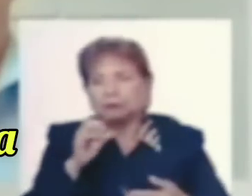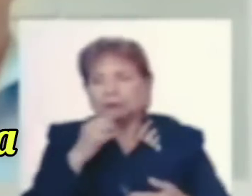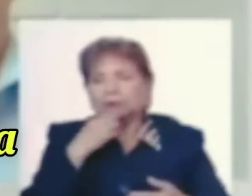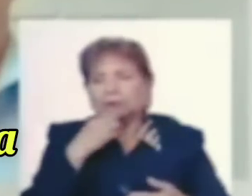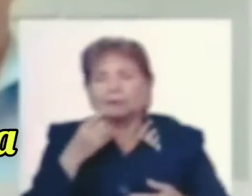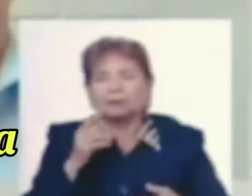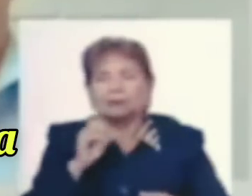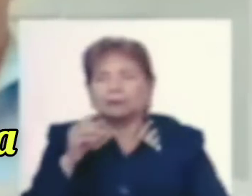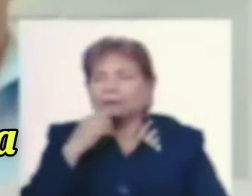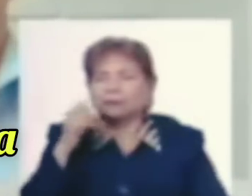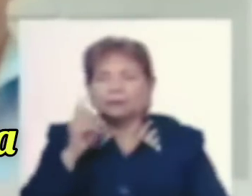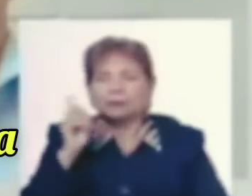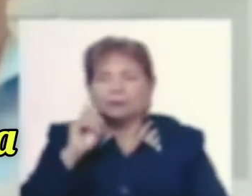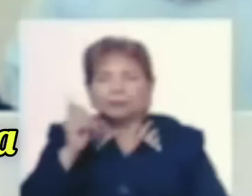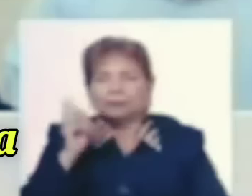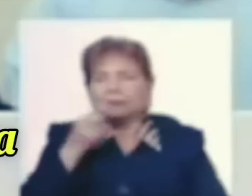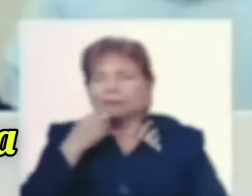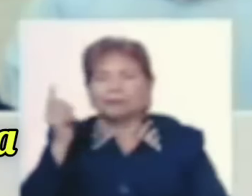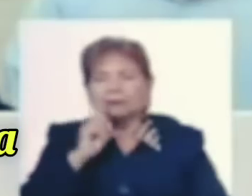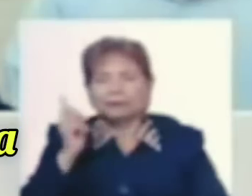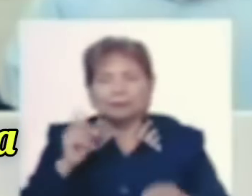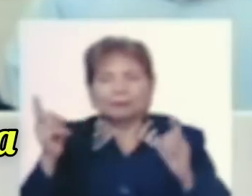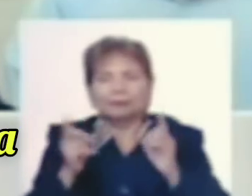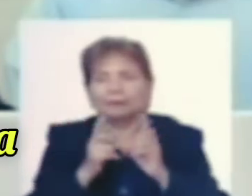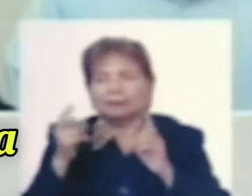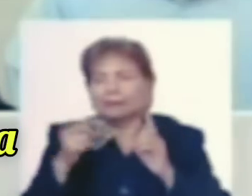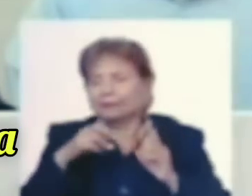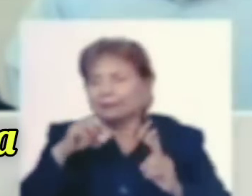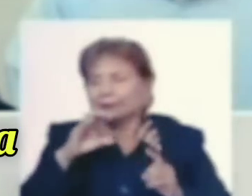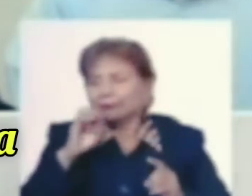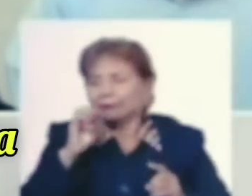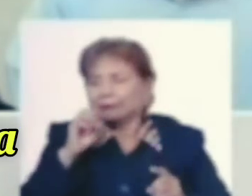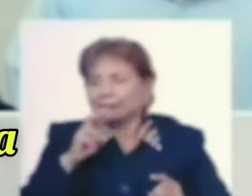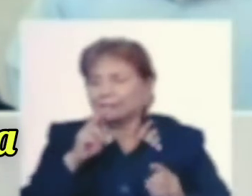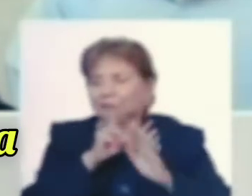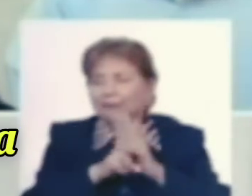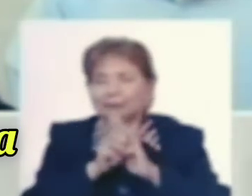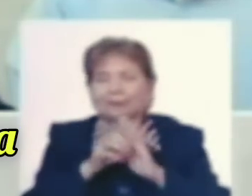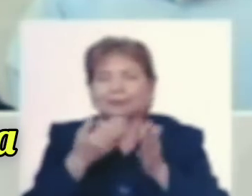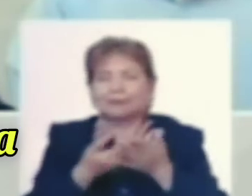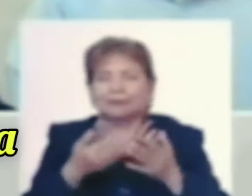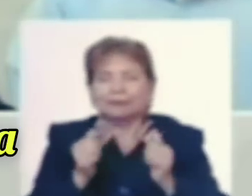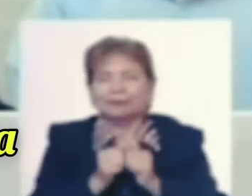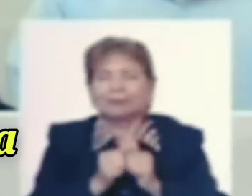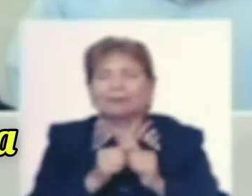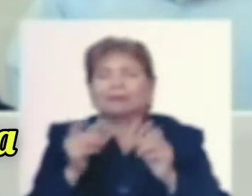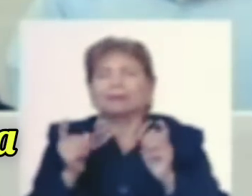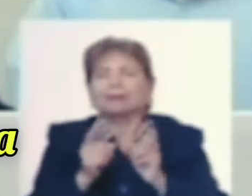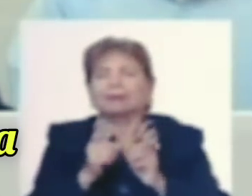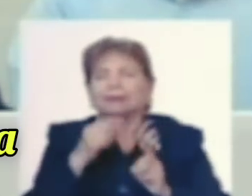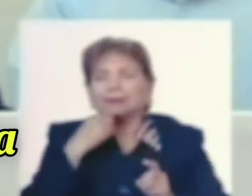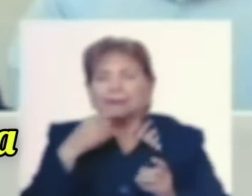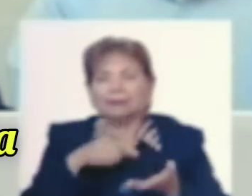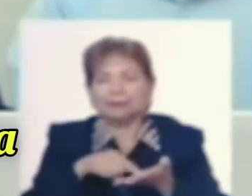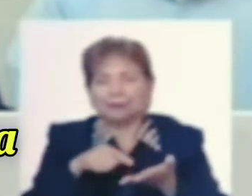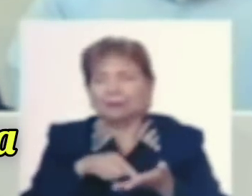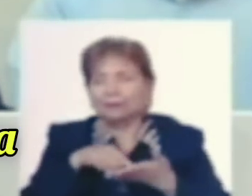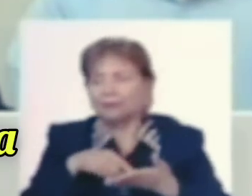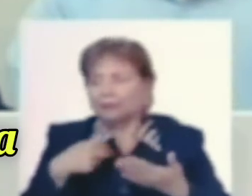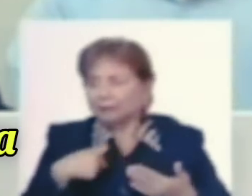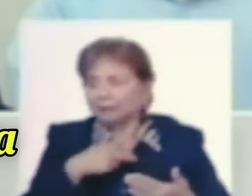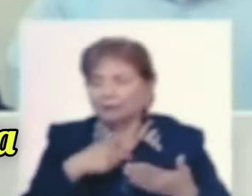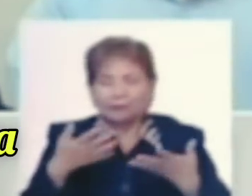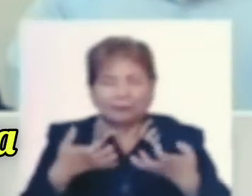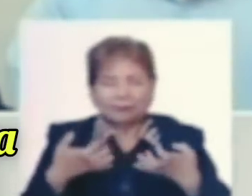Tampoco presencial, señor, tampoco presencial. No dice la palabra virtual. Y acá dice, cabe resaltar que su comparecencia es obligatoria. Y